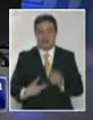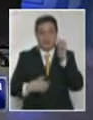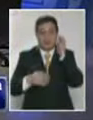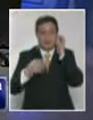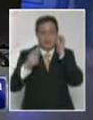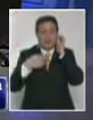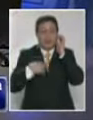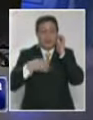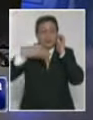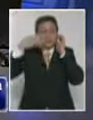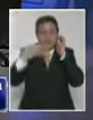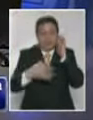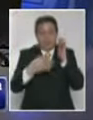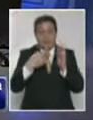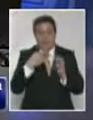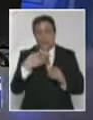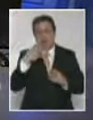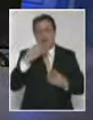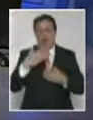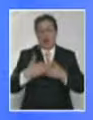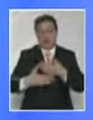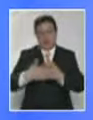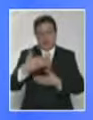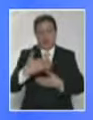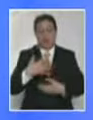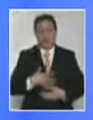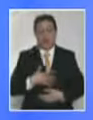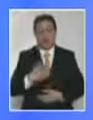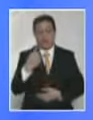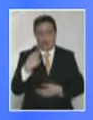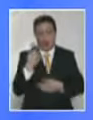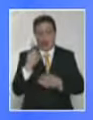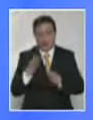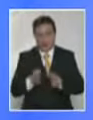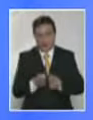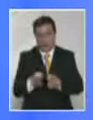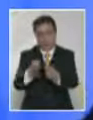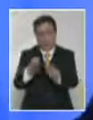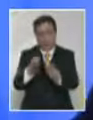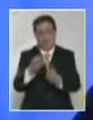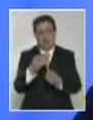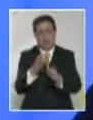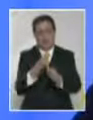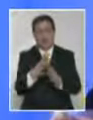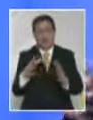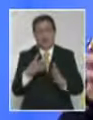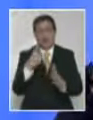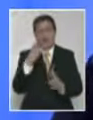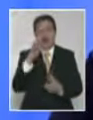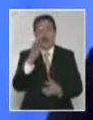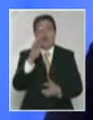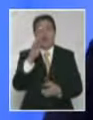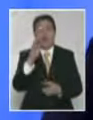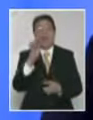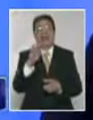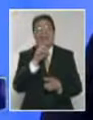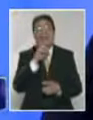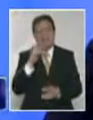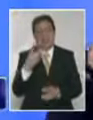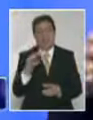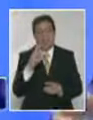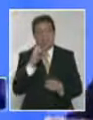diría que tratamos del diario de mantener la línea lo más dentro de lo posible objetiva. De hecho,